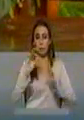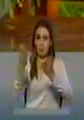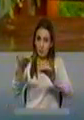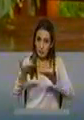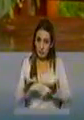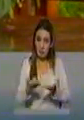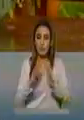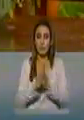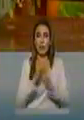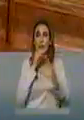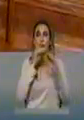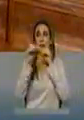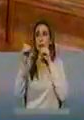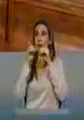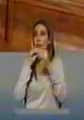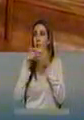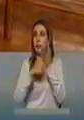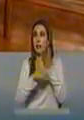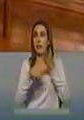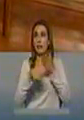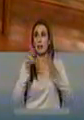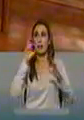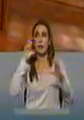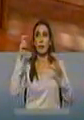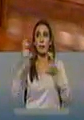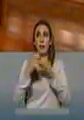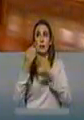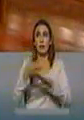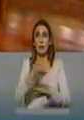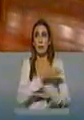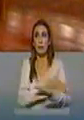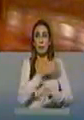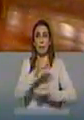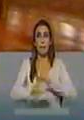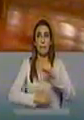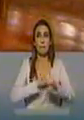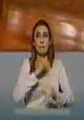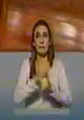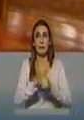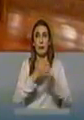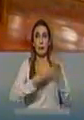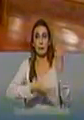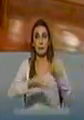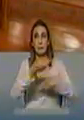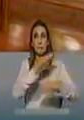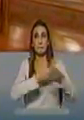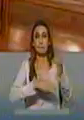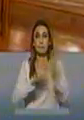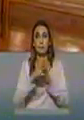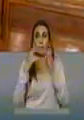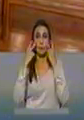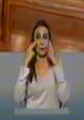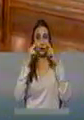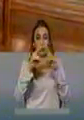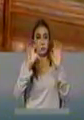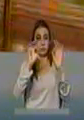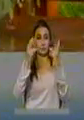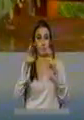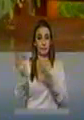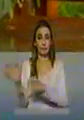sobre todo con nuestra señora ministra, que hace tantos años está en el mercado también, muy conocida.